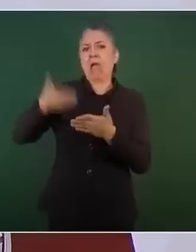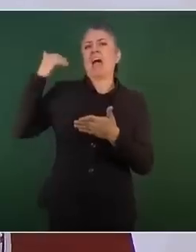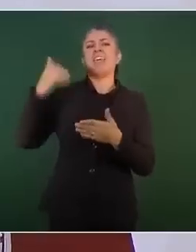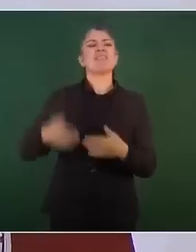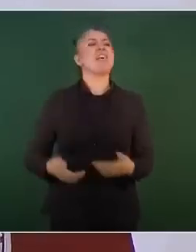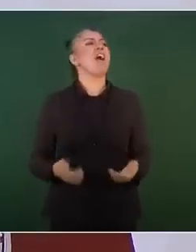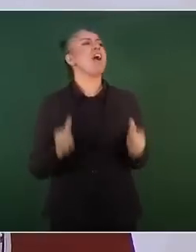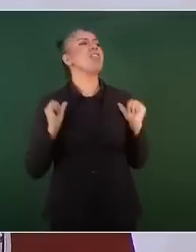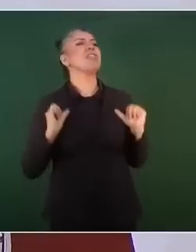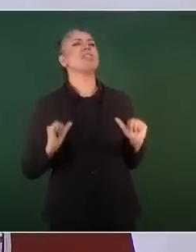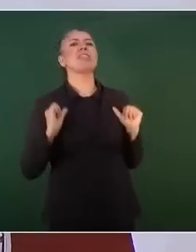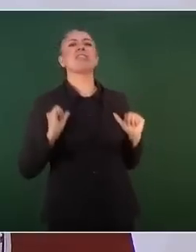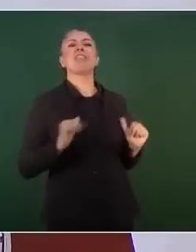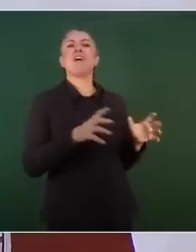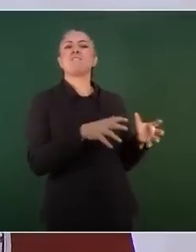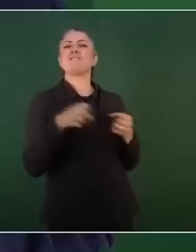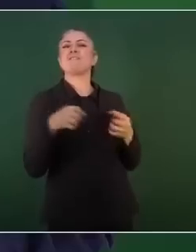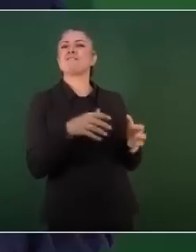hacían anteriormente.